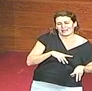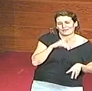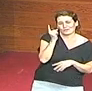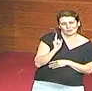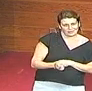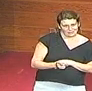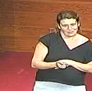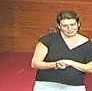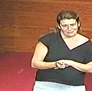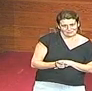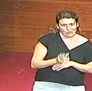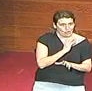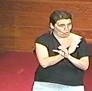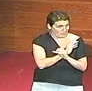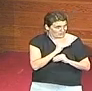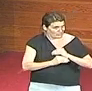hicieron en cómic.